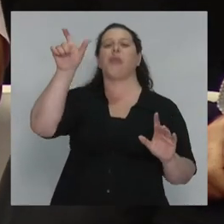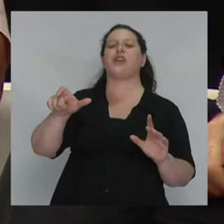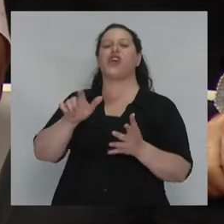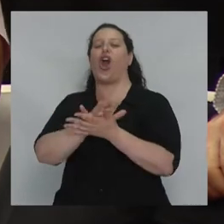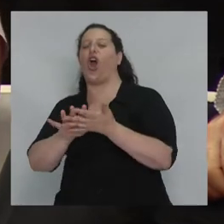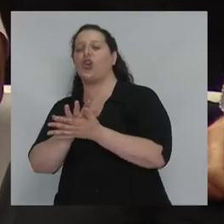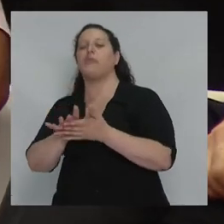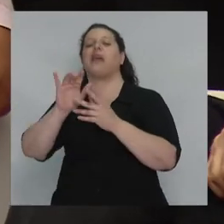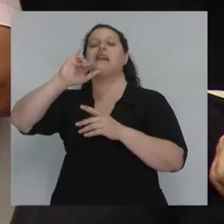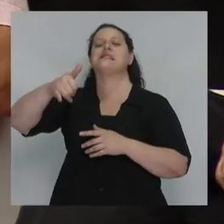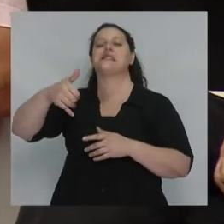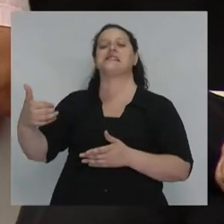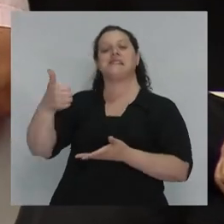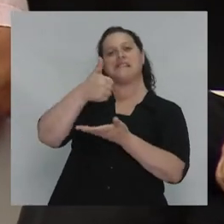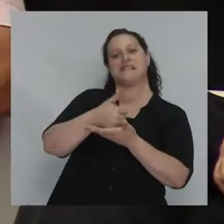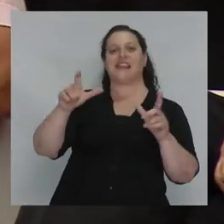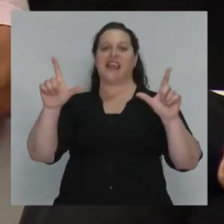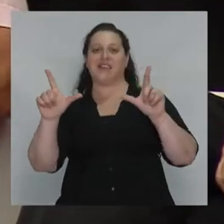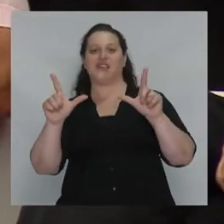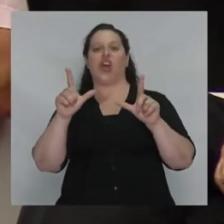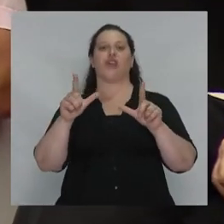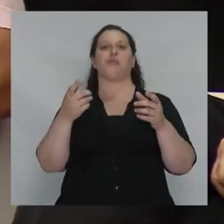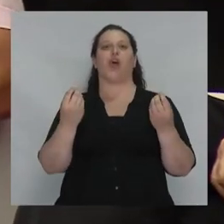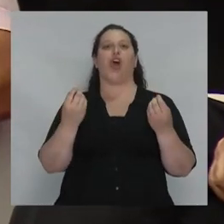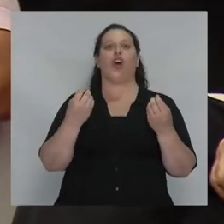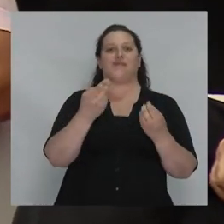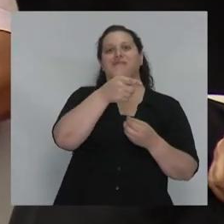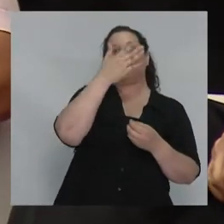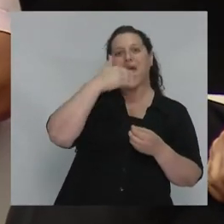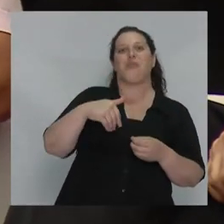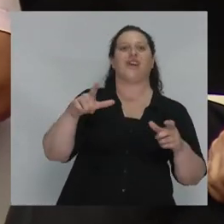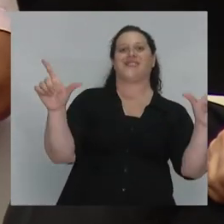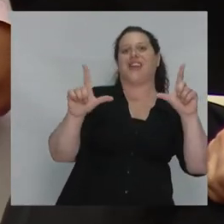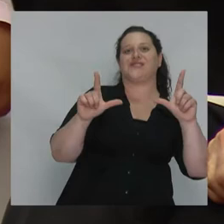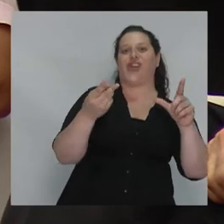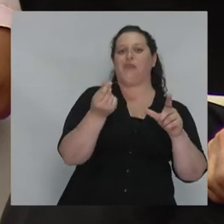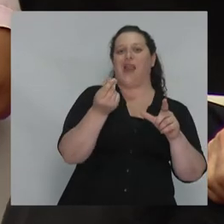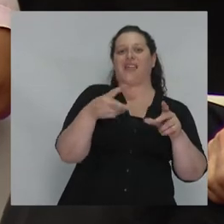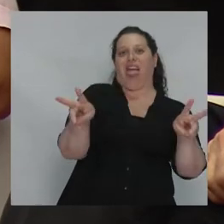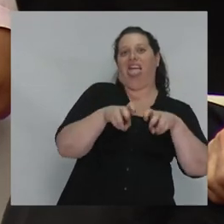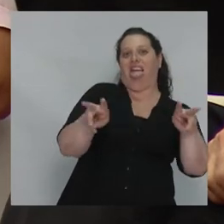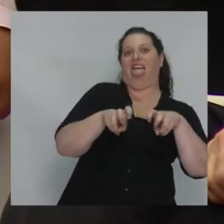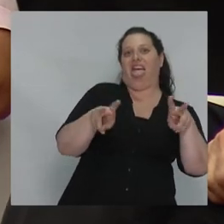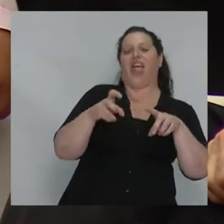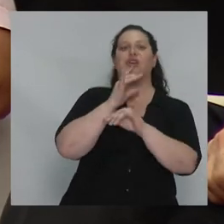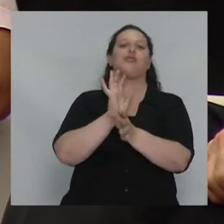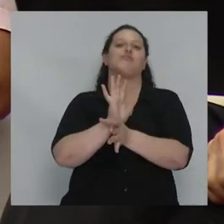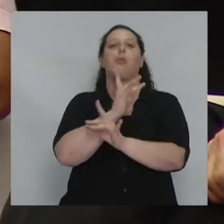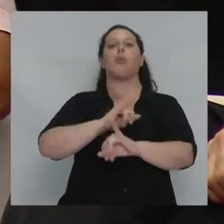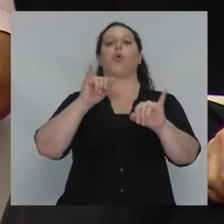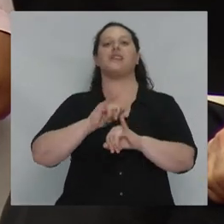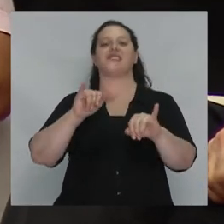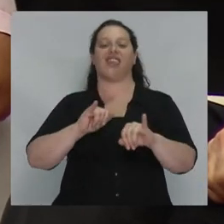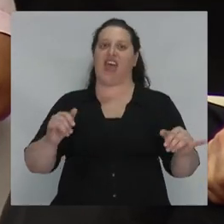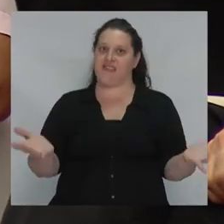porque dan rating a los medios, les producen plata, les dan más publicidad. Entonces nosotros seguimos